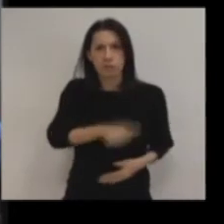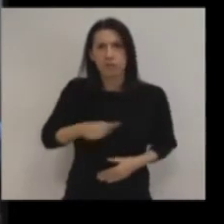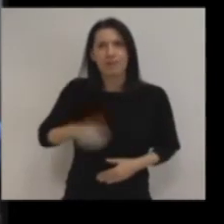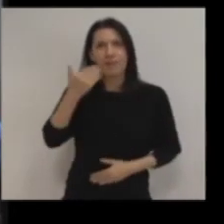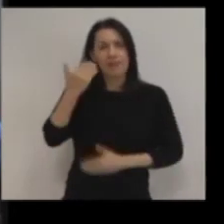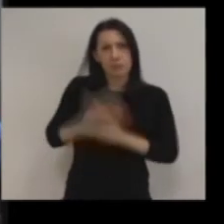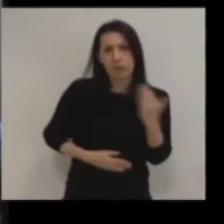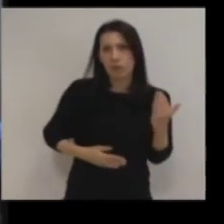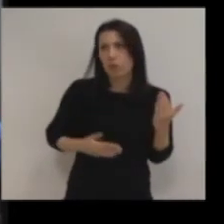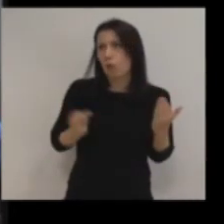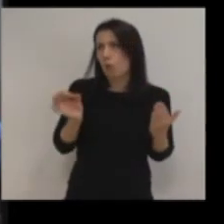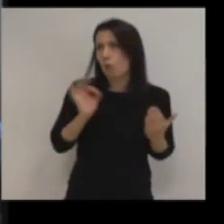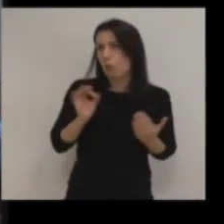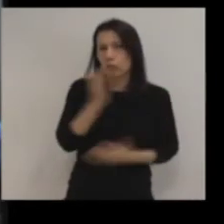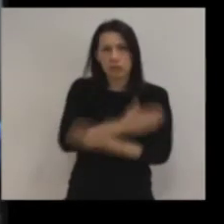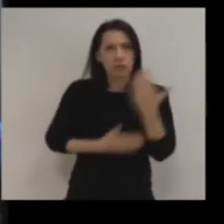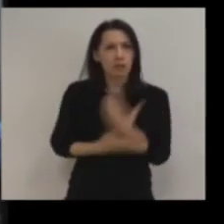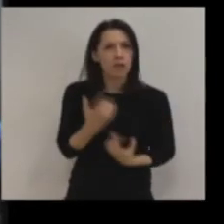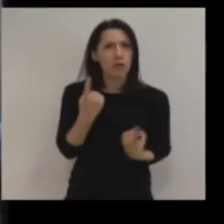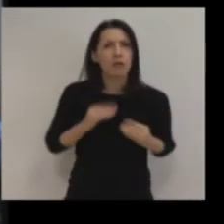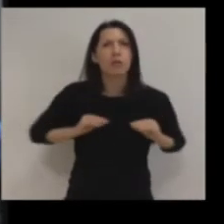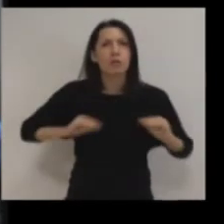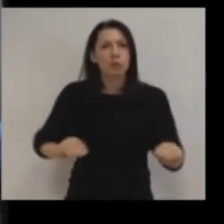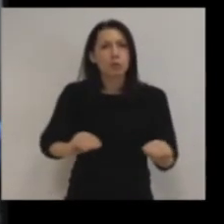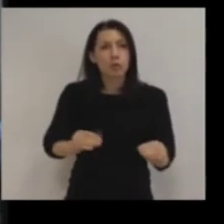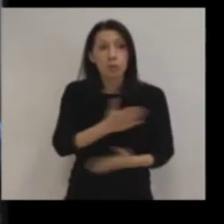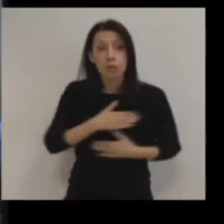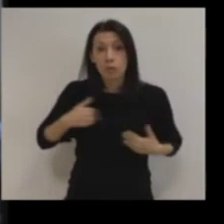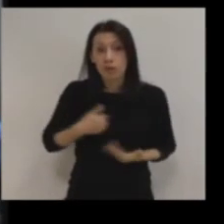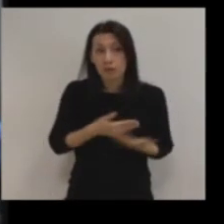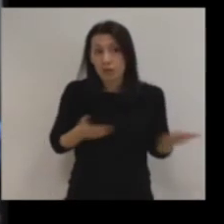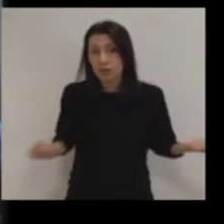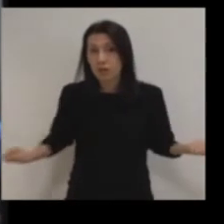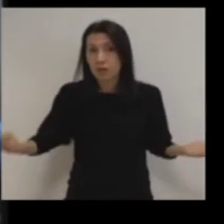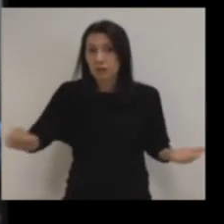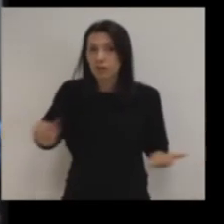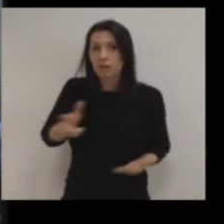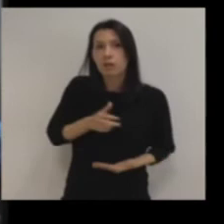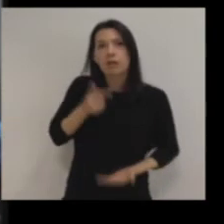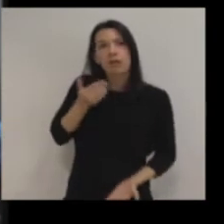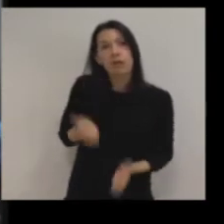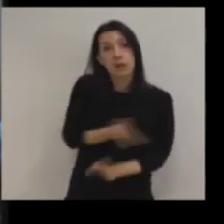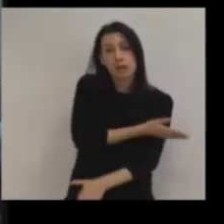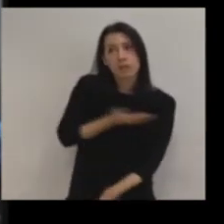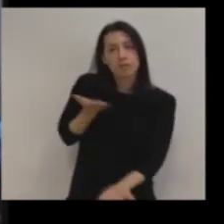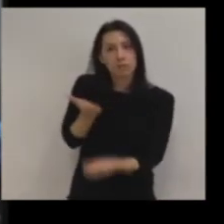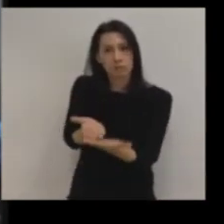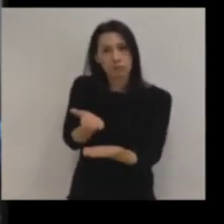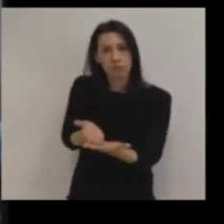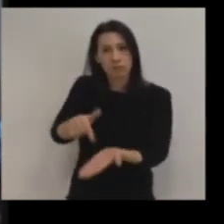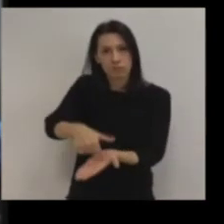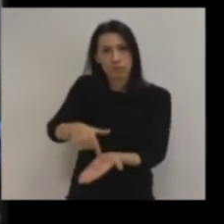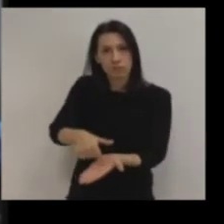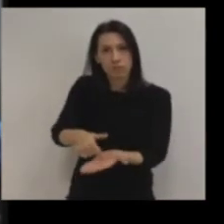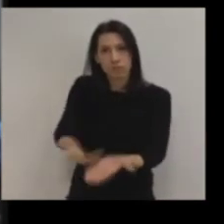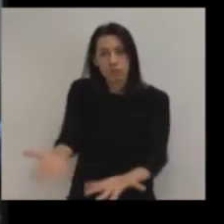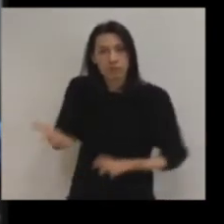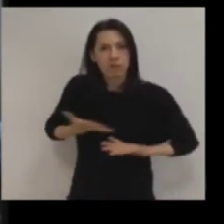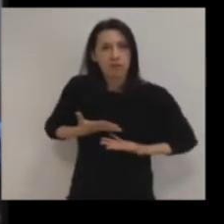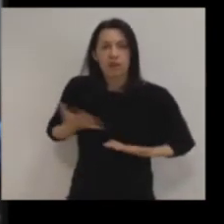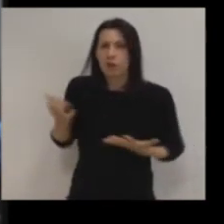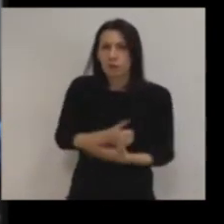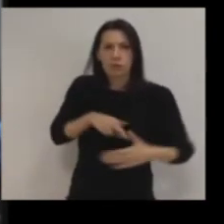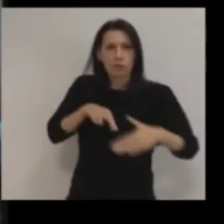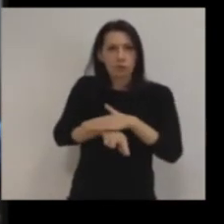la discapacidad o las necesidades que tenga, tiene el derecho de solicitar que se pongan a su disposición los